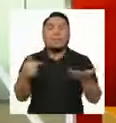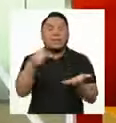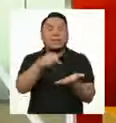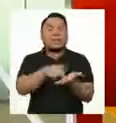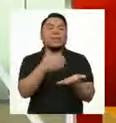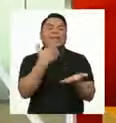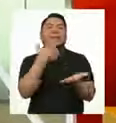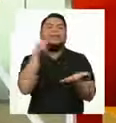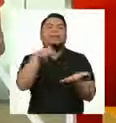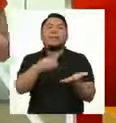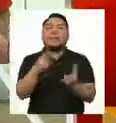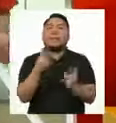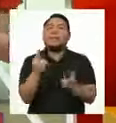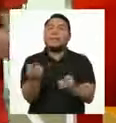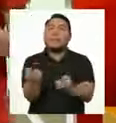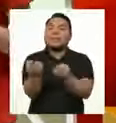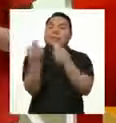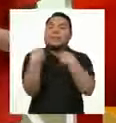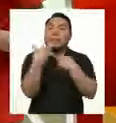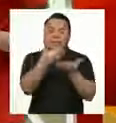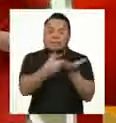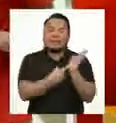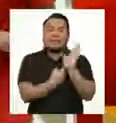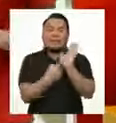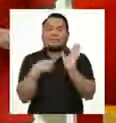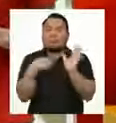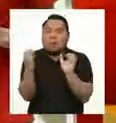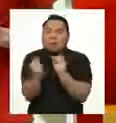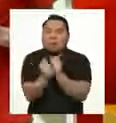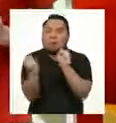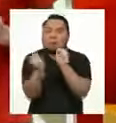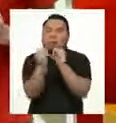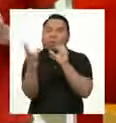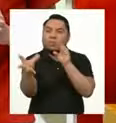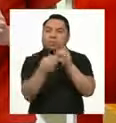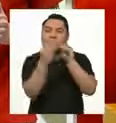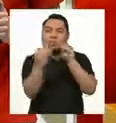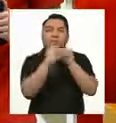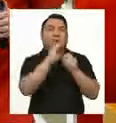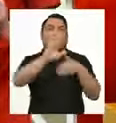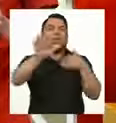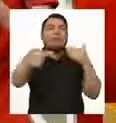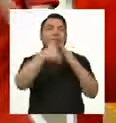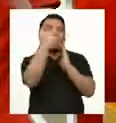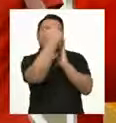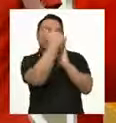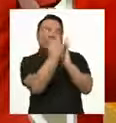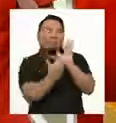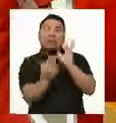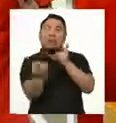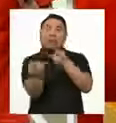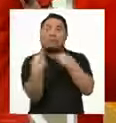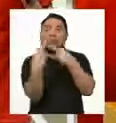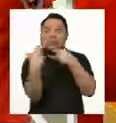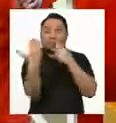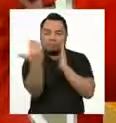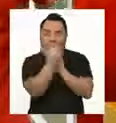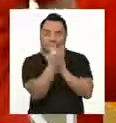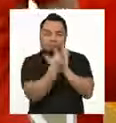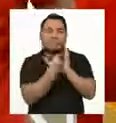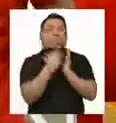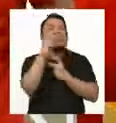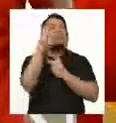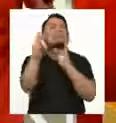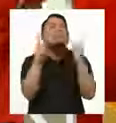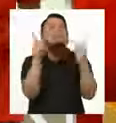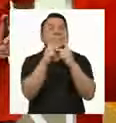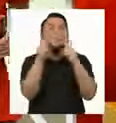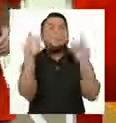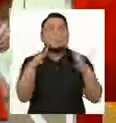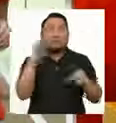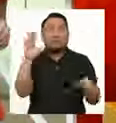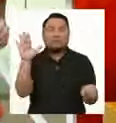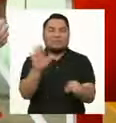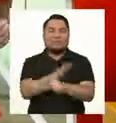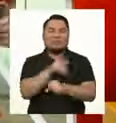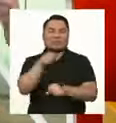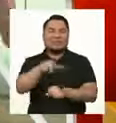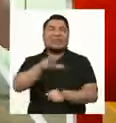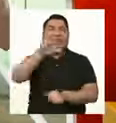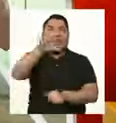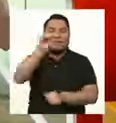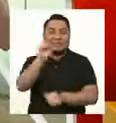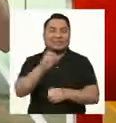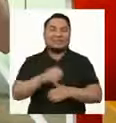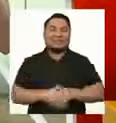están sus respuestas. Las juntaré con las de todos los restantes y... ¡perfecto! Ya completé los